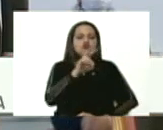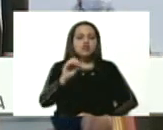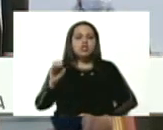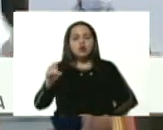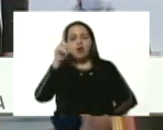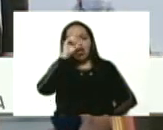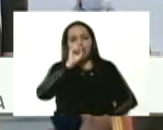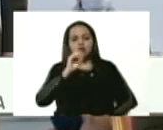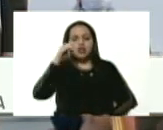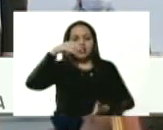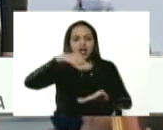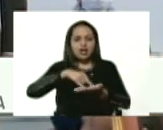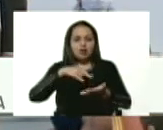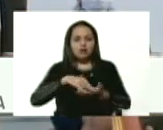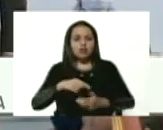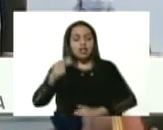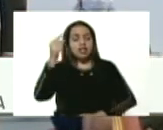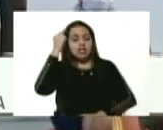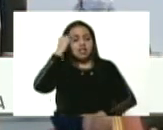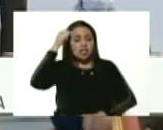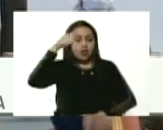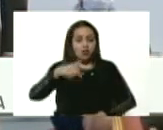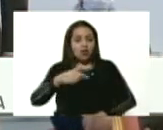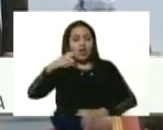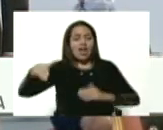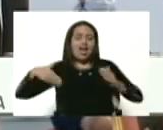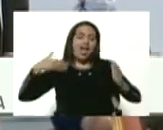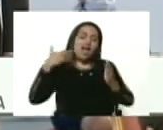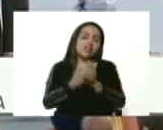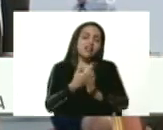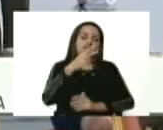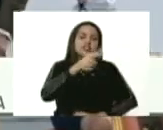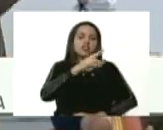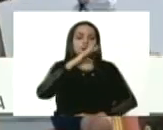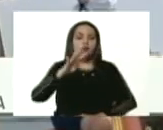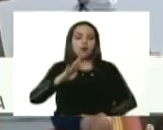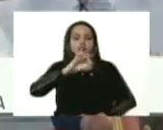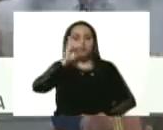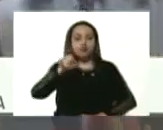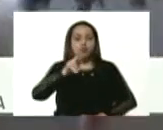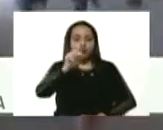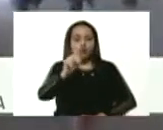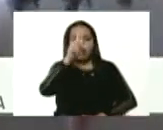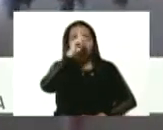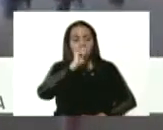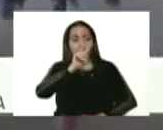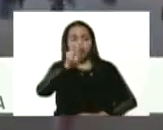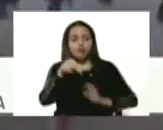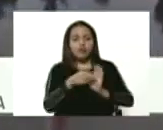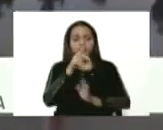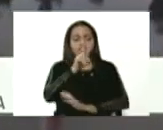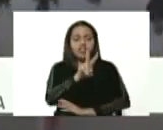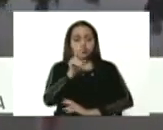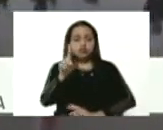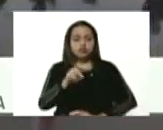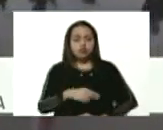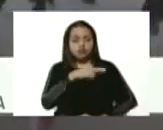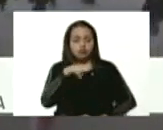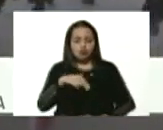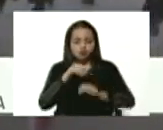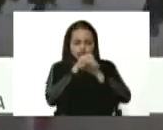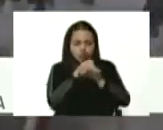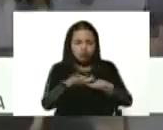de Carabobo desde el día de hoy hasta el 24 de junio del año 2021. Vamos a desplegar toda